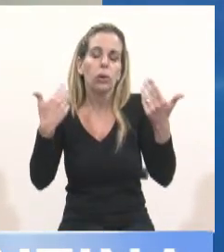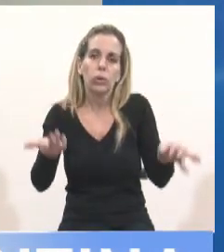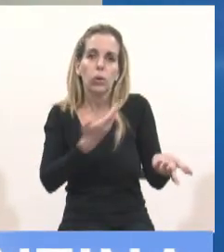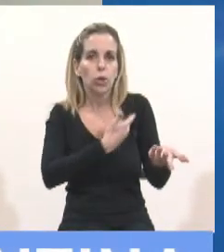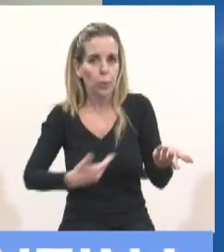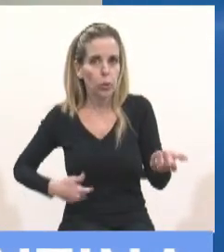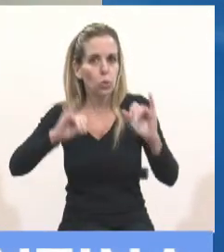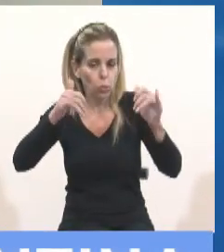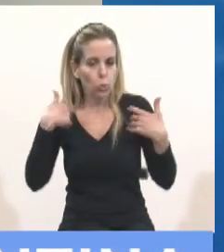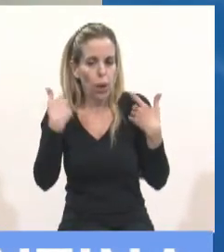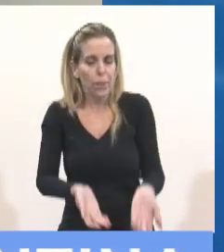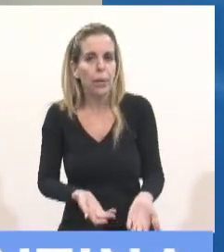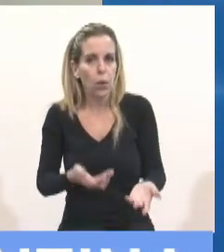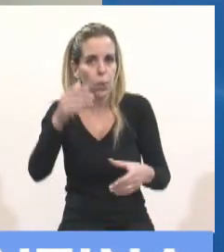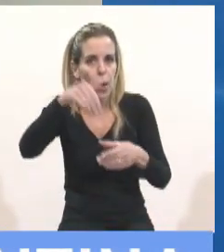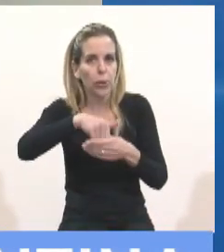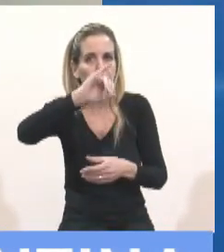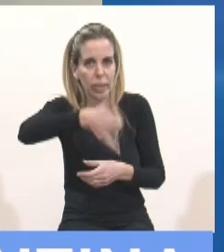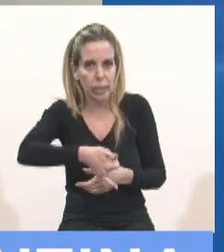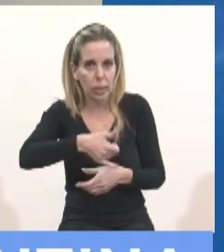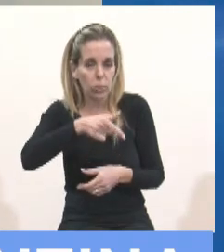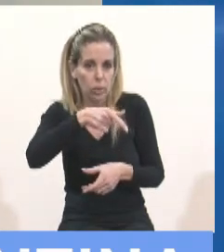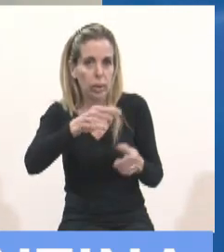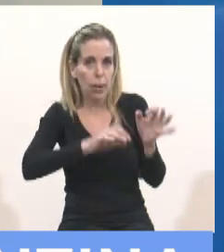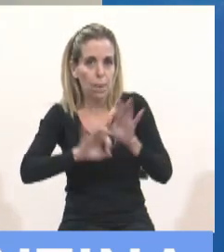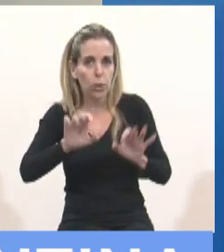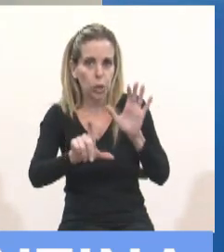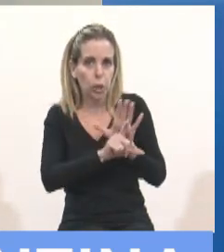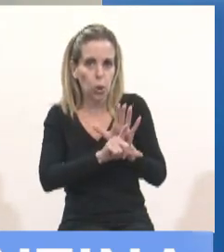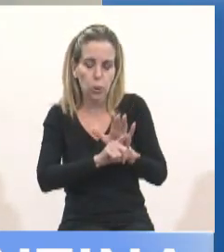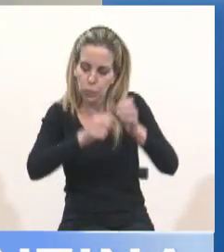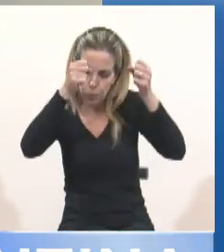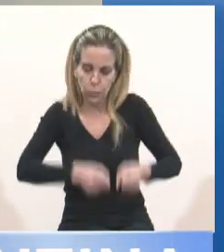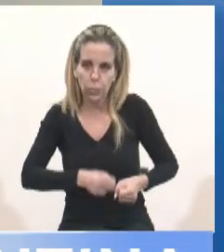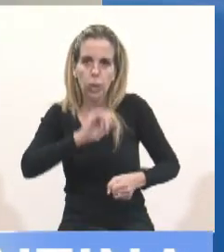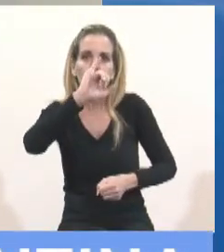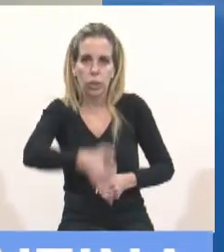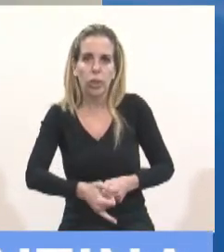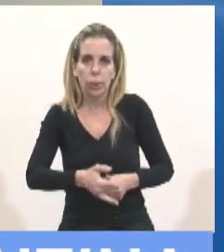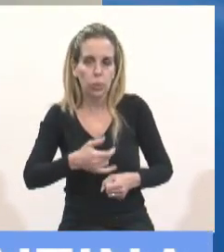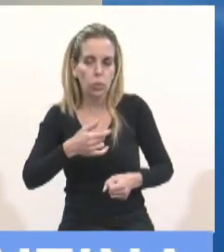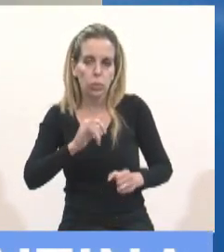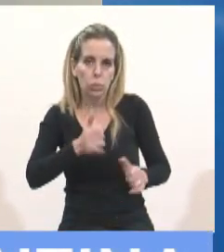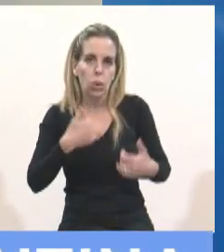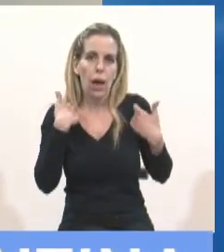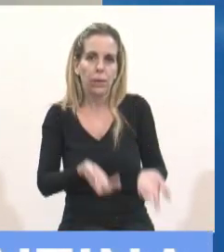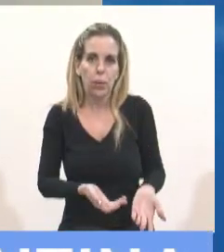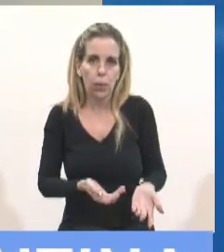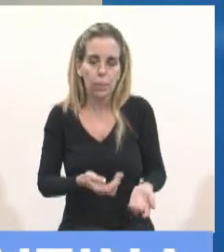Presidenta, apoyo esta ley firmemente y creo que, de